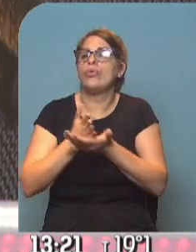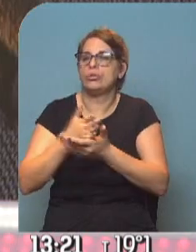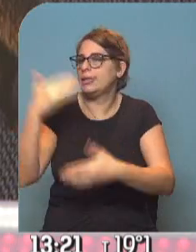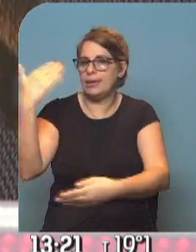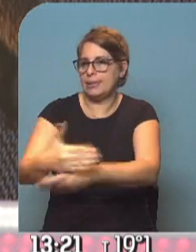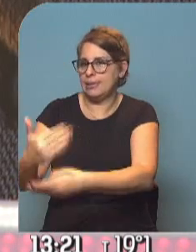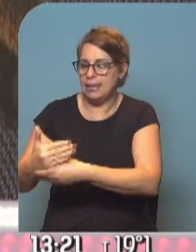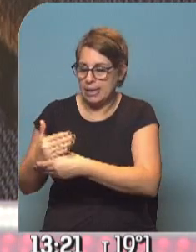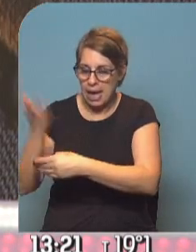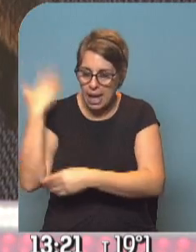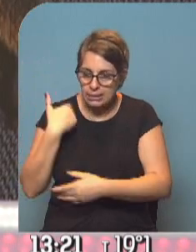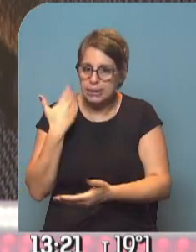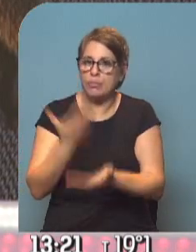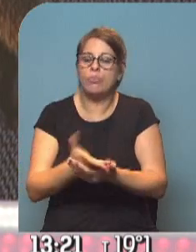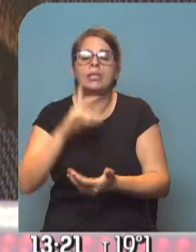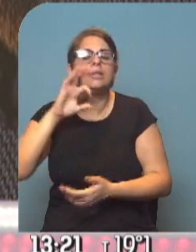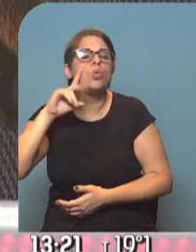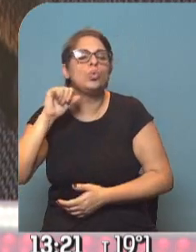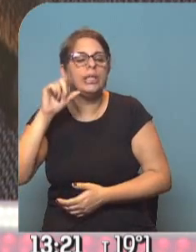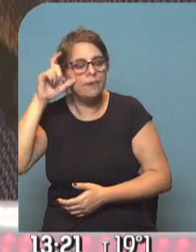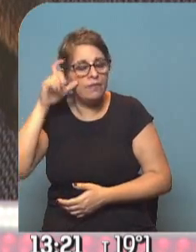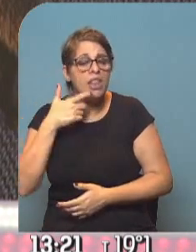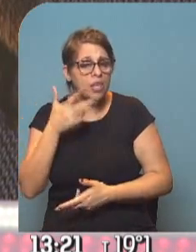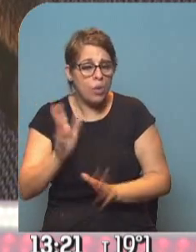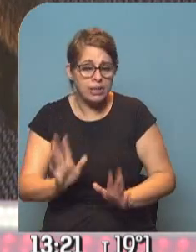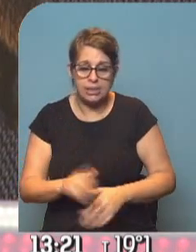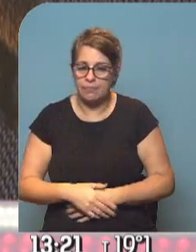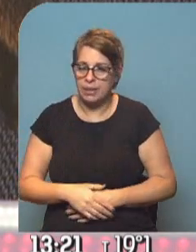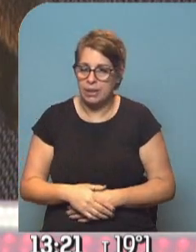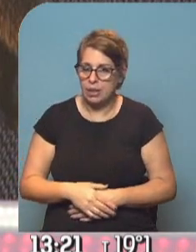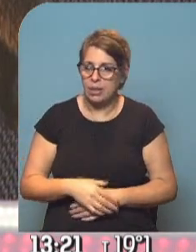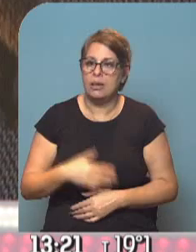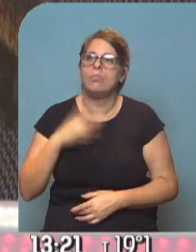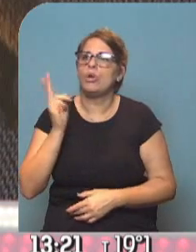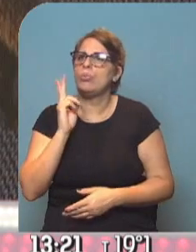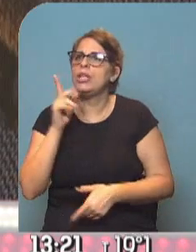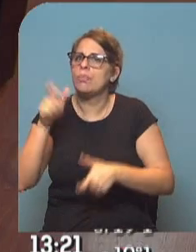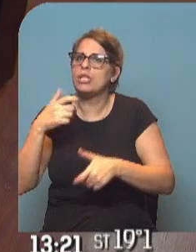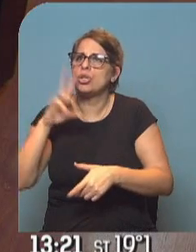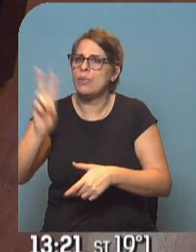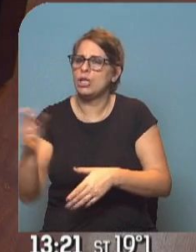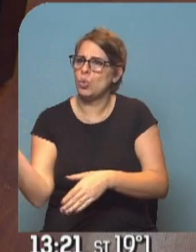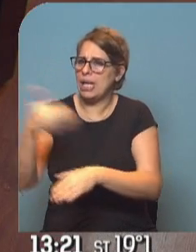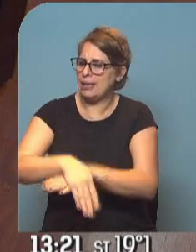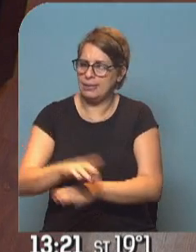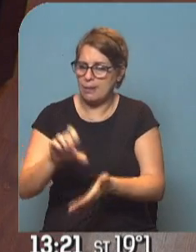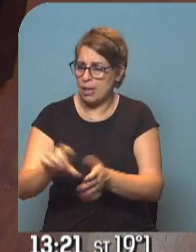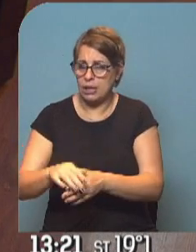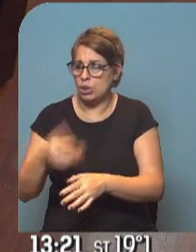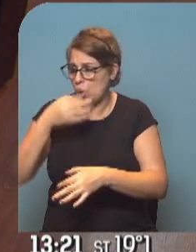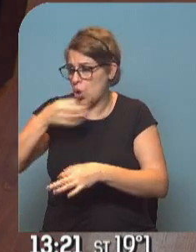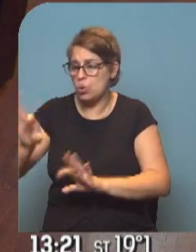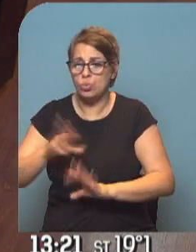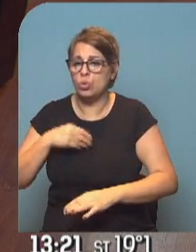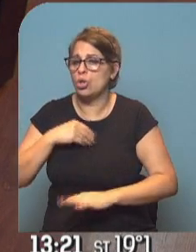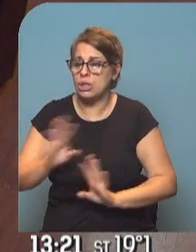lo ha propuesto Uribe en su momento y decir, bueno, no, aquí no pasa nadie y que se arreglen como puedan. Bueno, este es